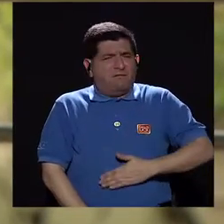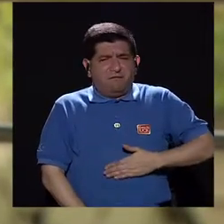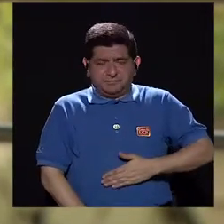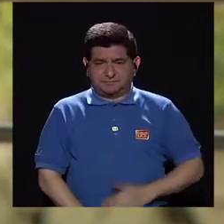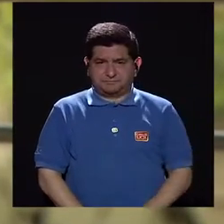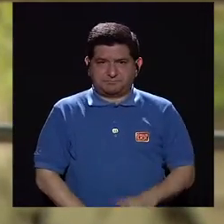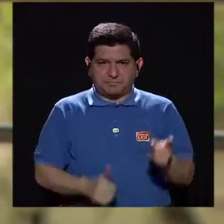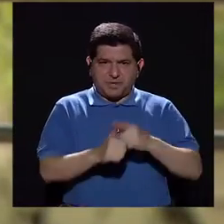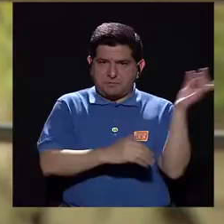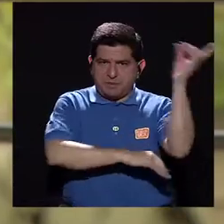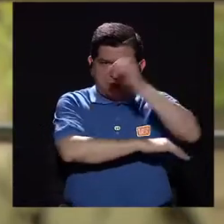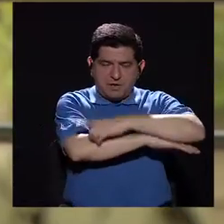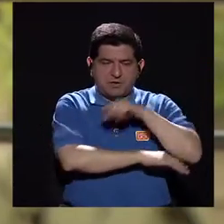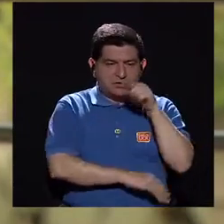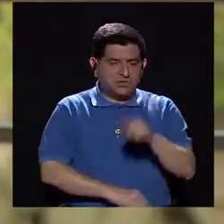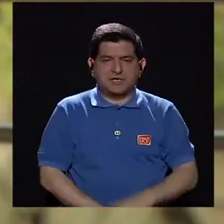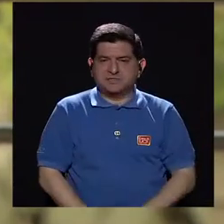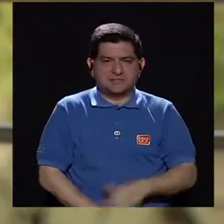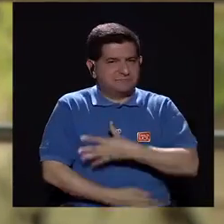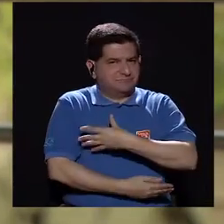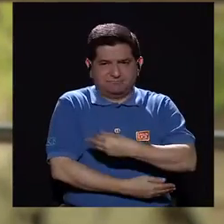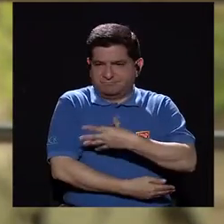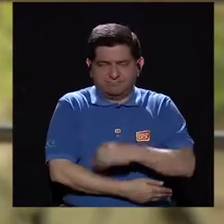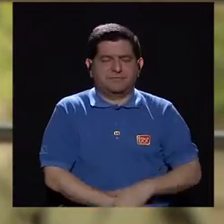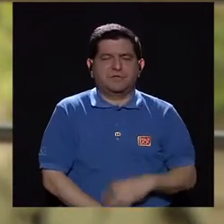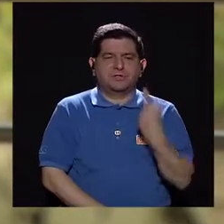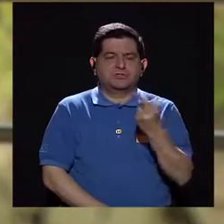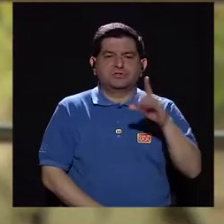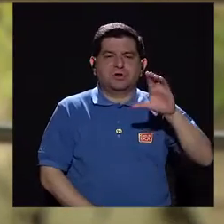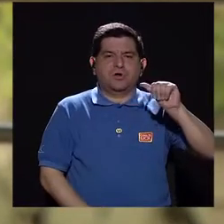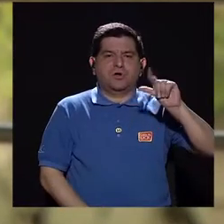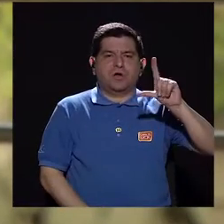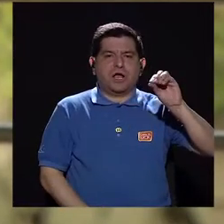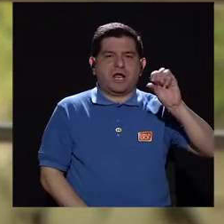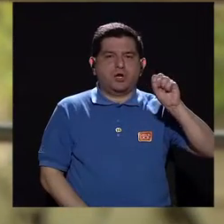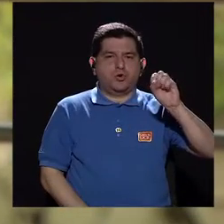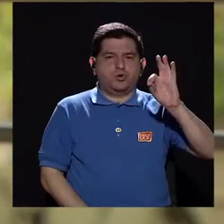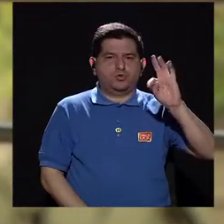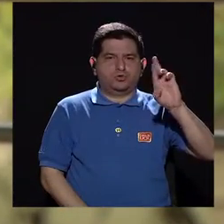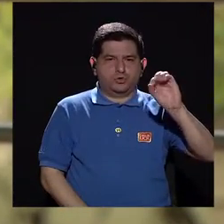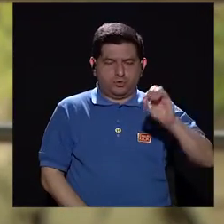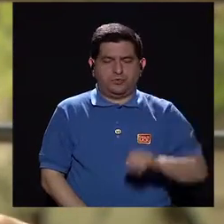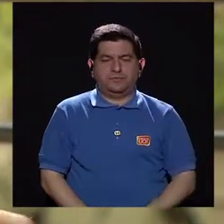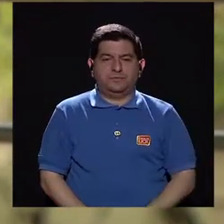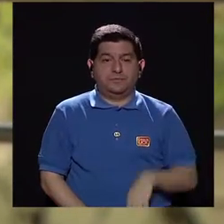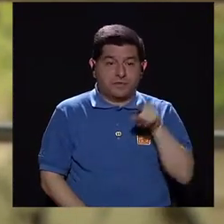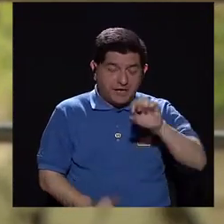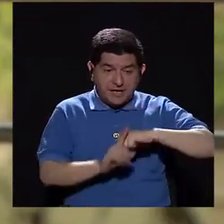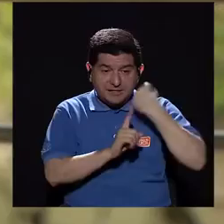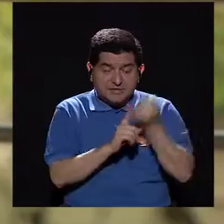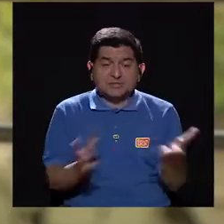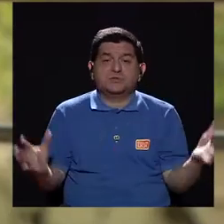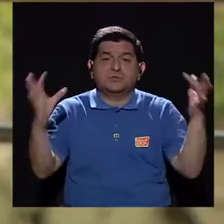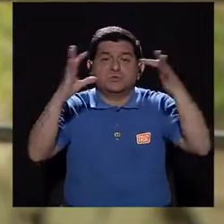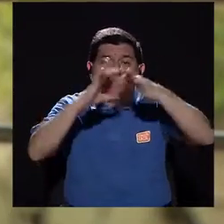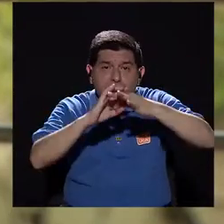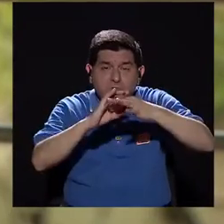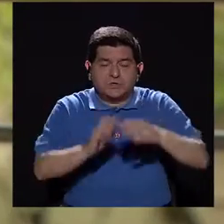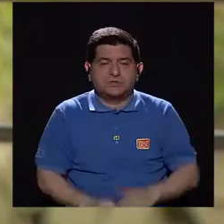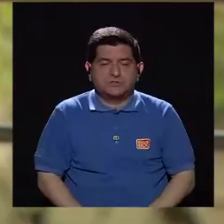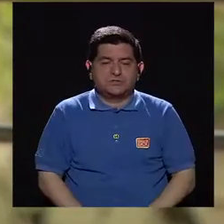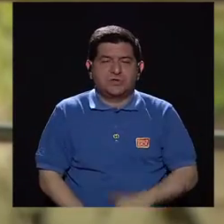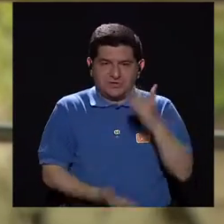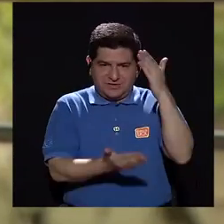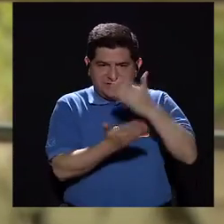de hambre y por supuesto los primeros días no le vas a bajar la leche, lo que le sale es calostro. Entonces, todo eso se